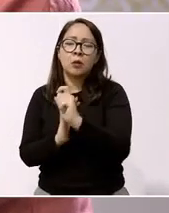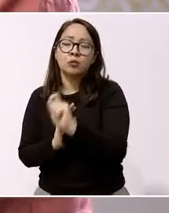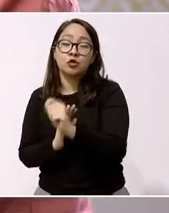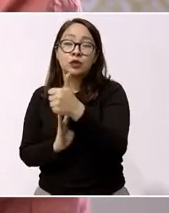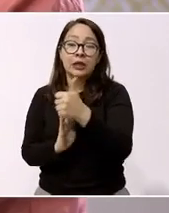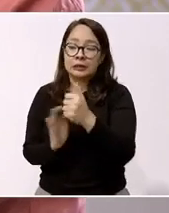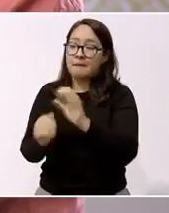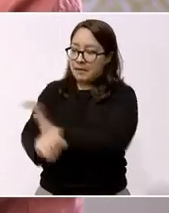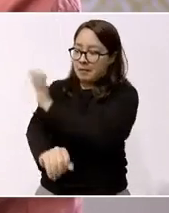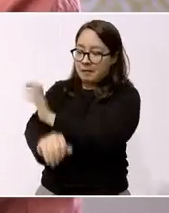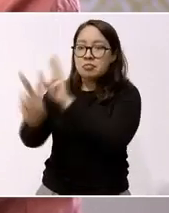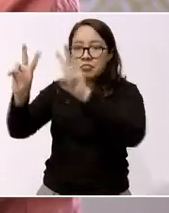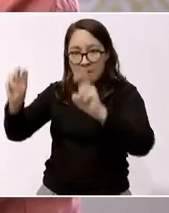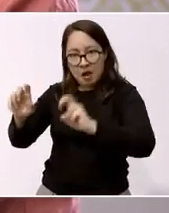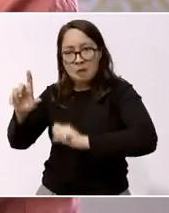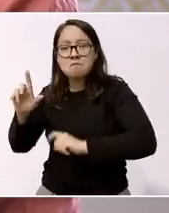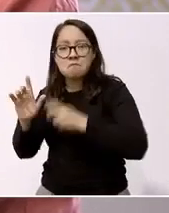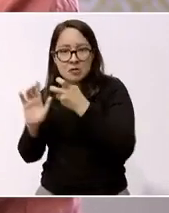Nada más piensen